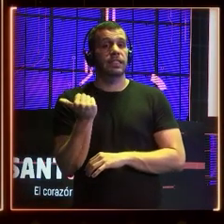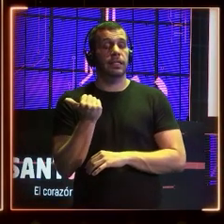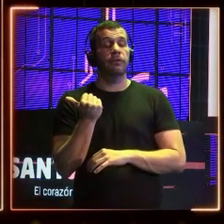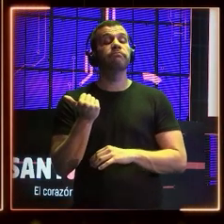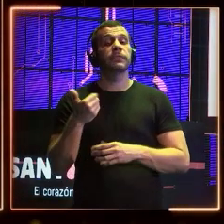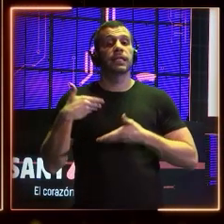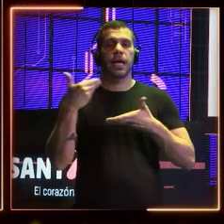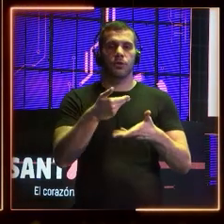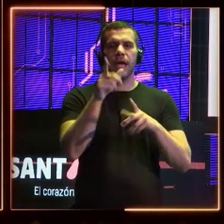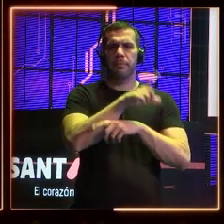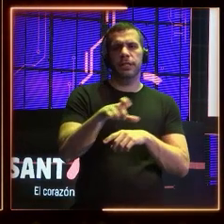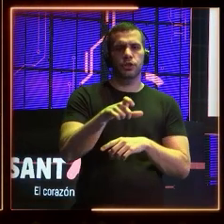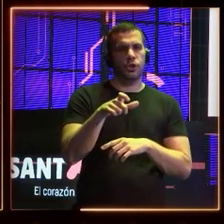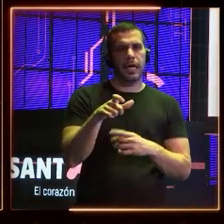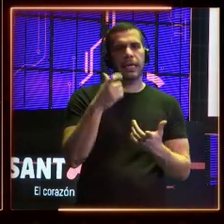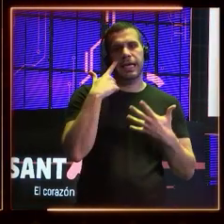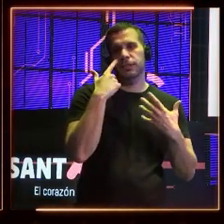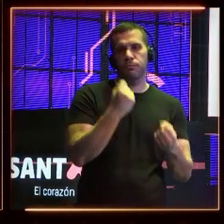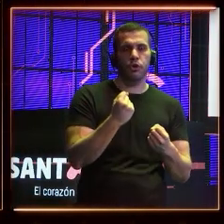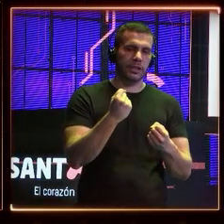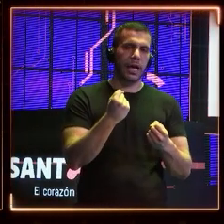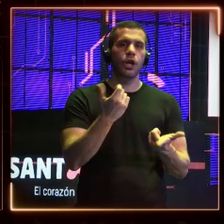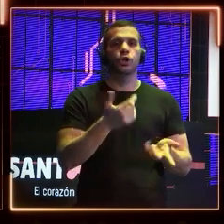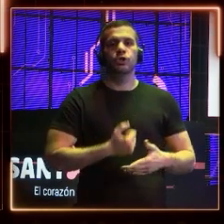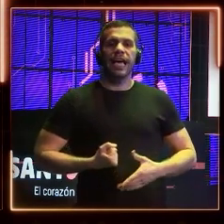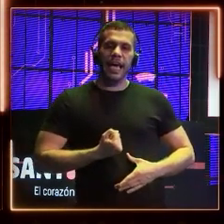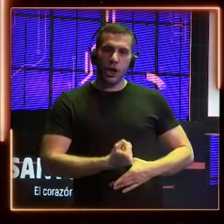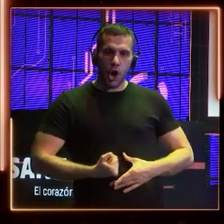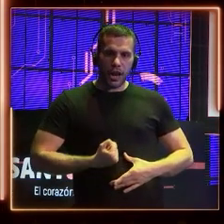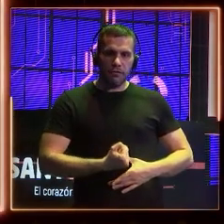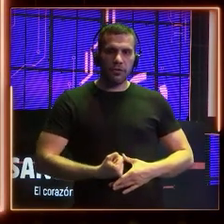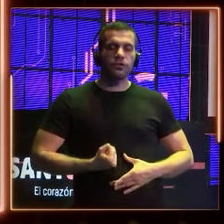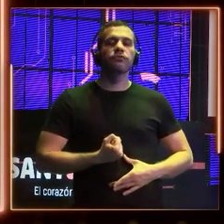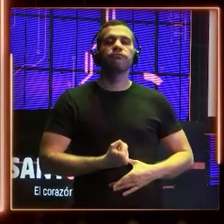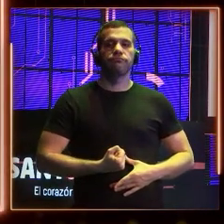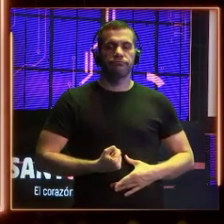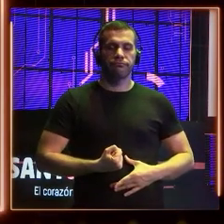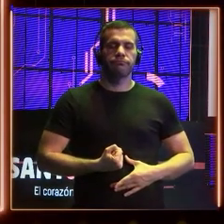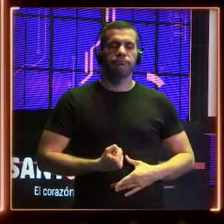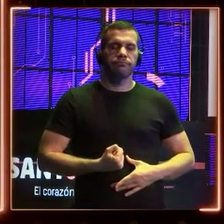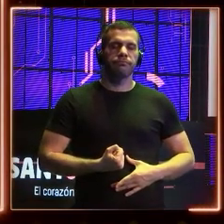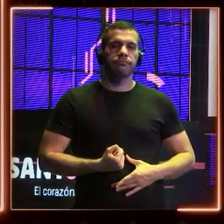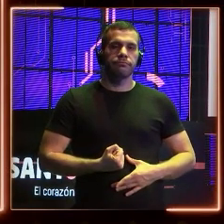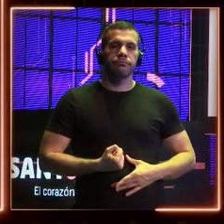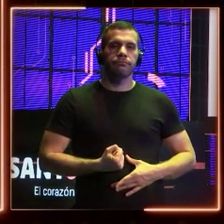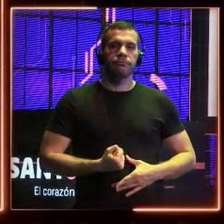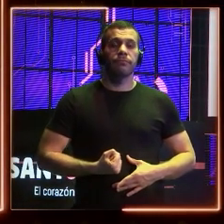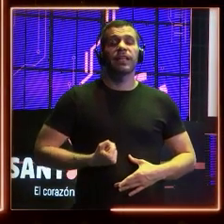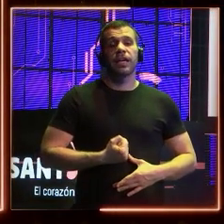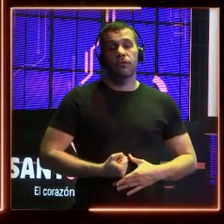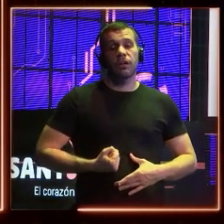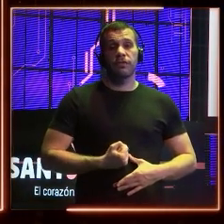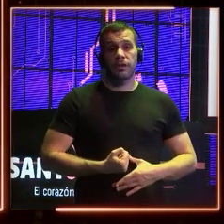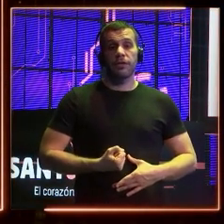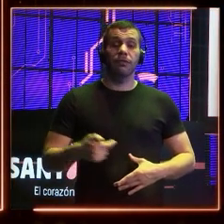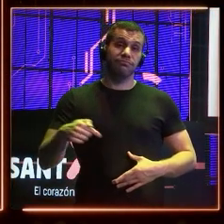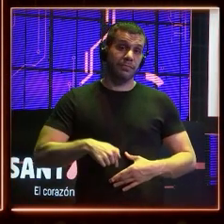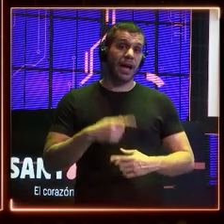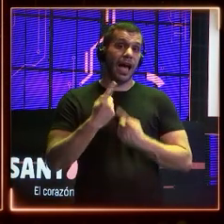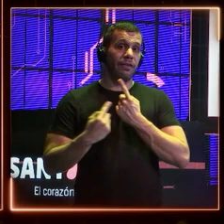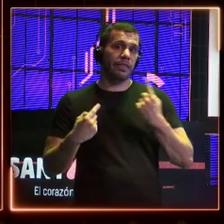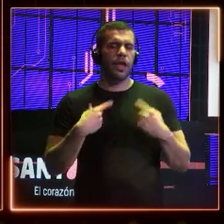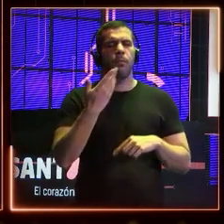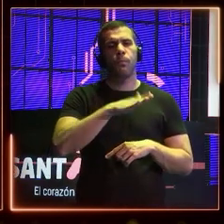personas que no son expertos en los ecógrafos Cuando tenemos embarazos se producen un montón de de de de mortalidad en ese tipo de